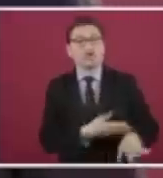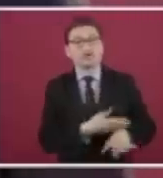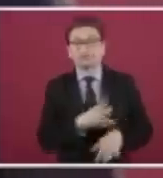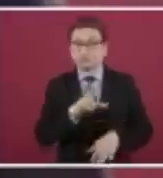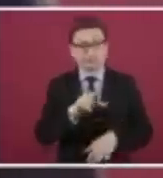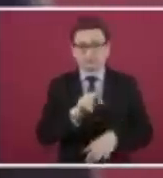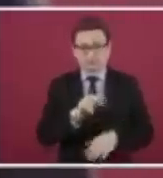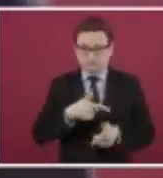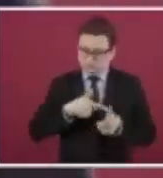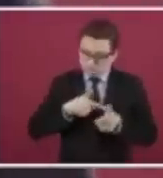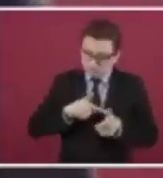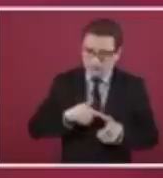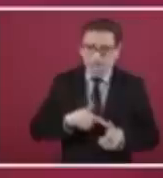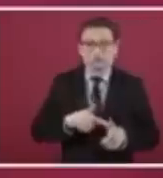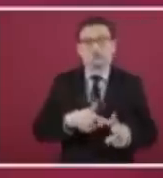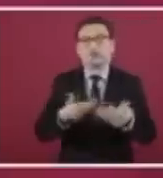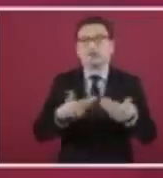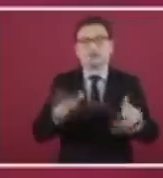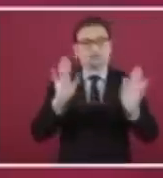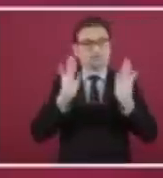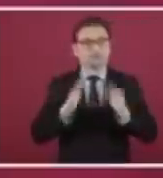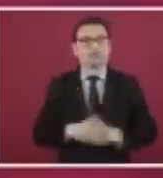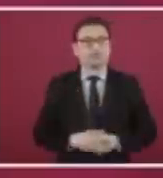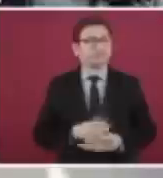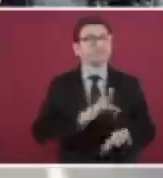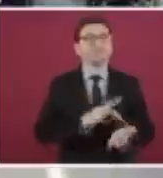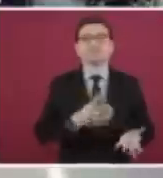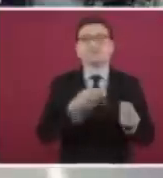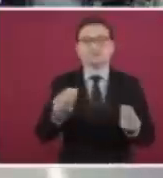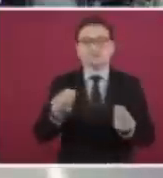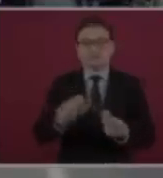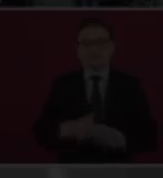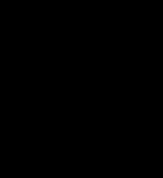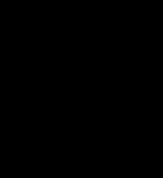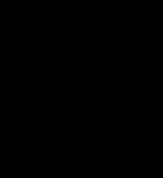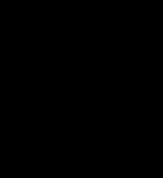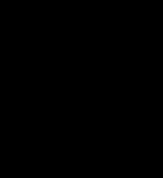que mantenerse abierto. Muchas gracias. Muchas gracias.